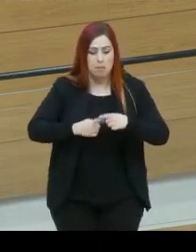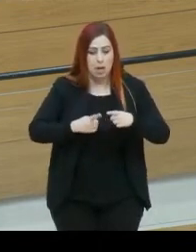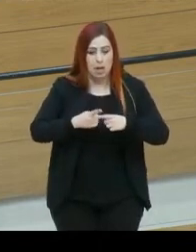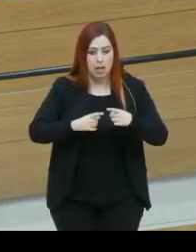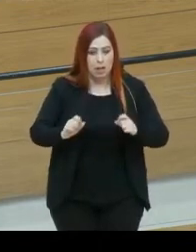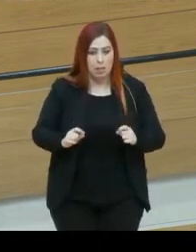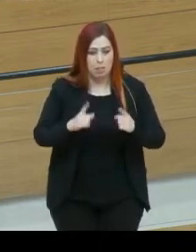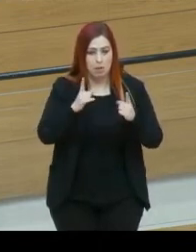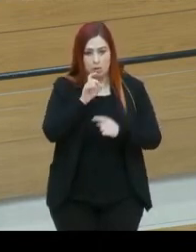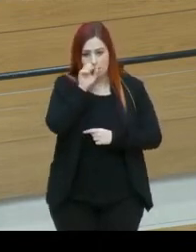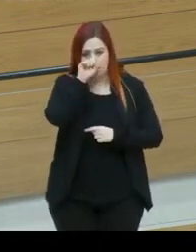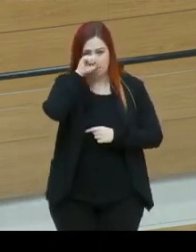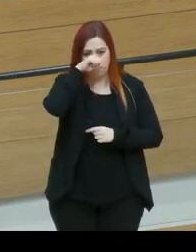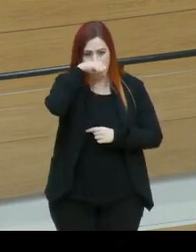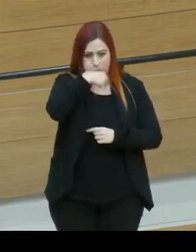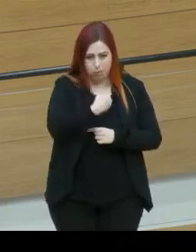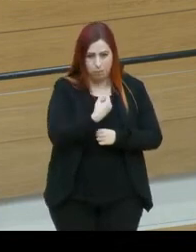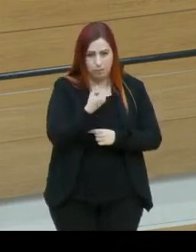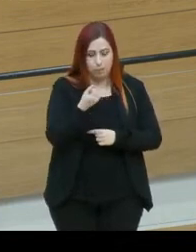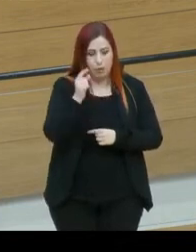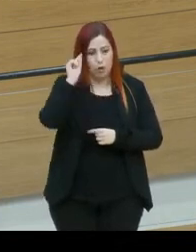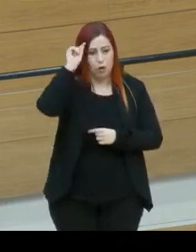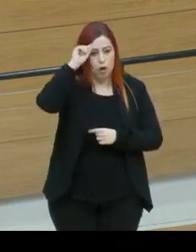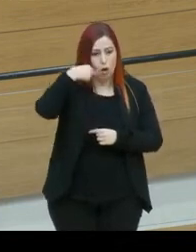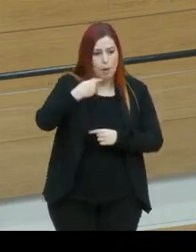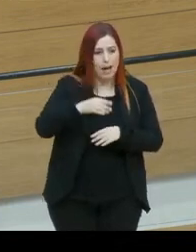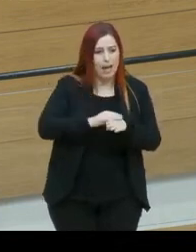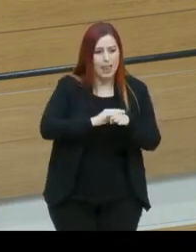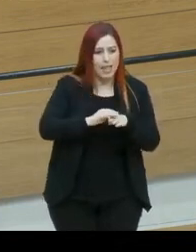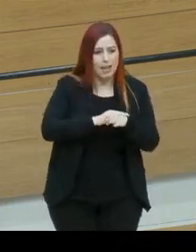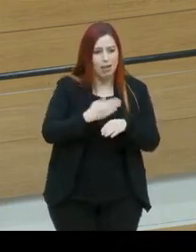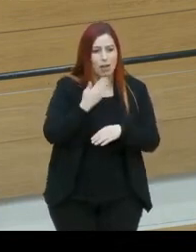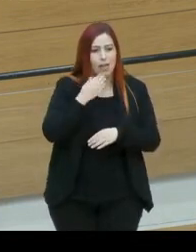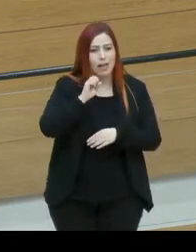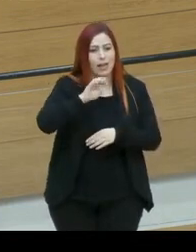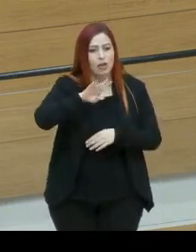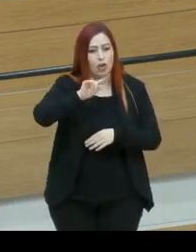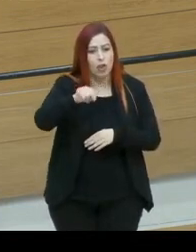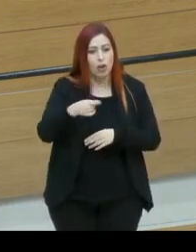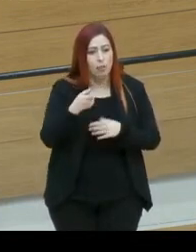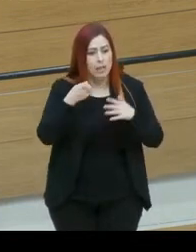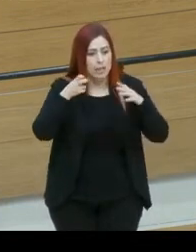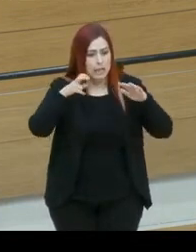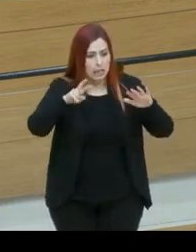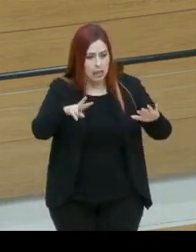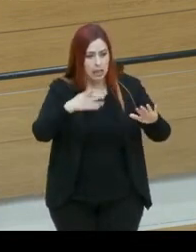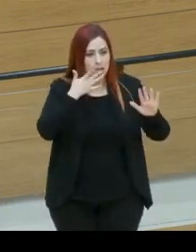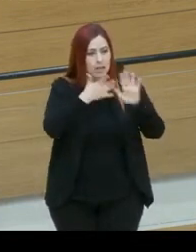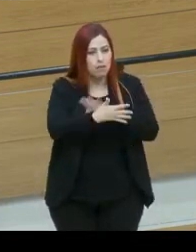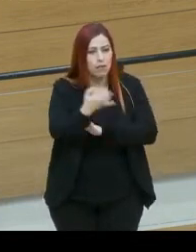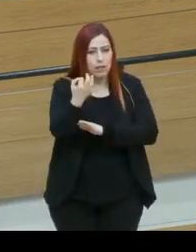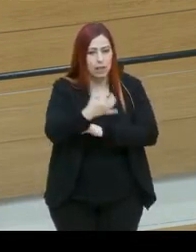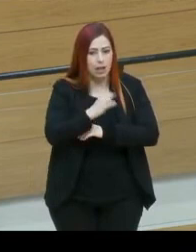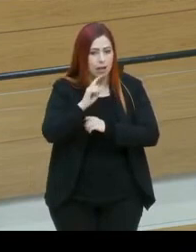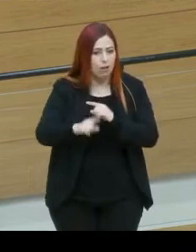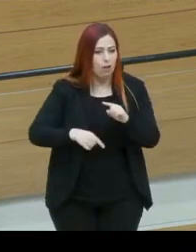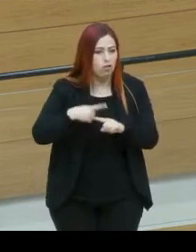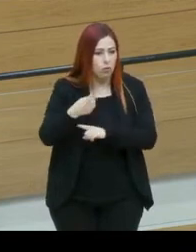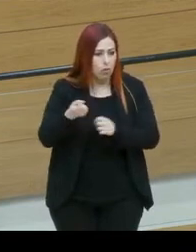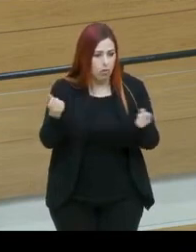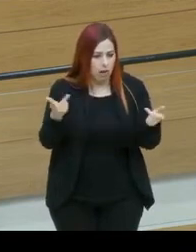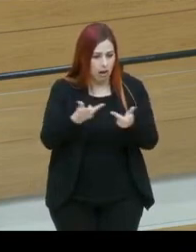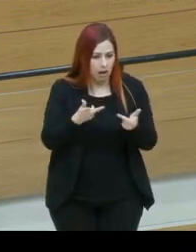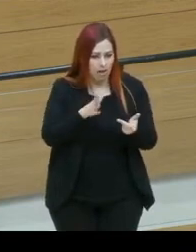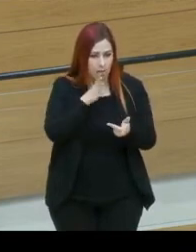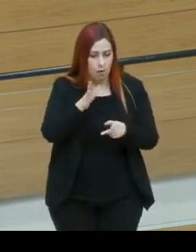primera intoxicación etílica o el primer coma etílico es a los 14,7 años. Y estamos hablando de una consecuencia grave del consumo